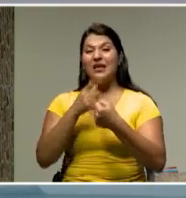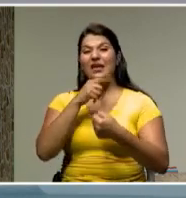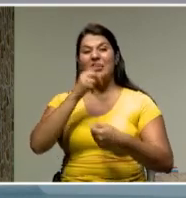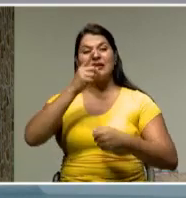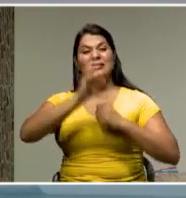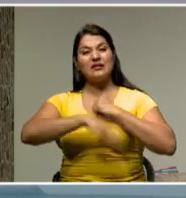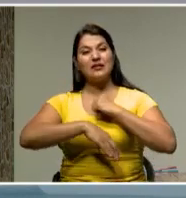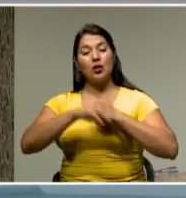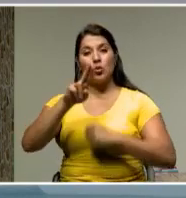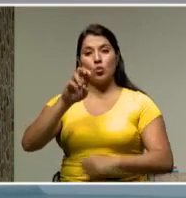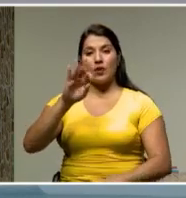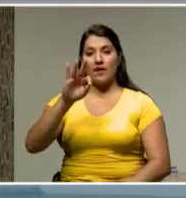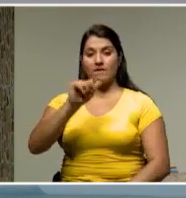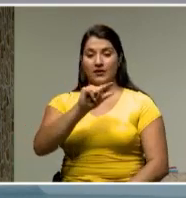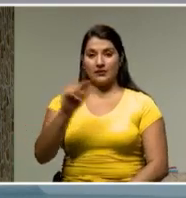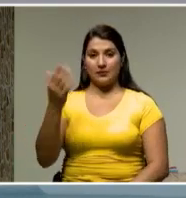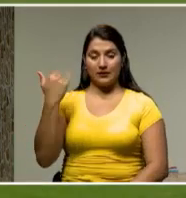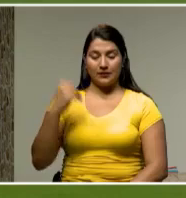la semana anterior.